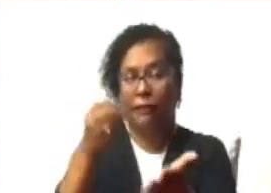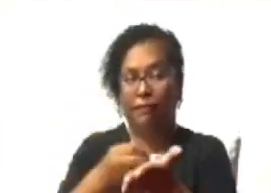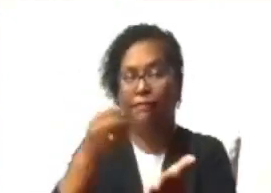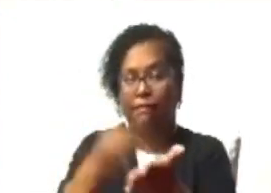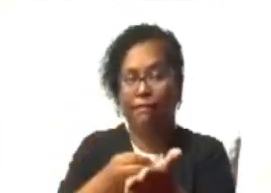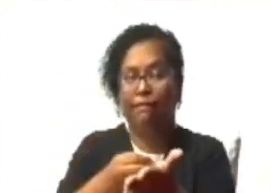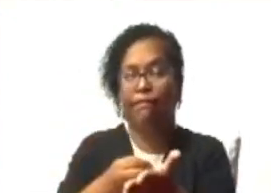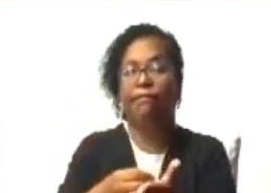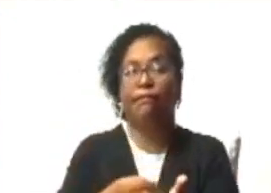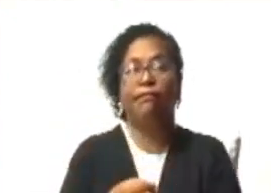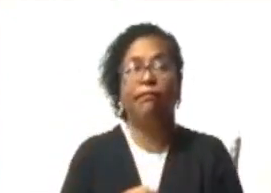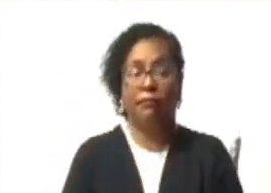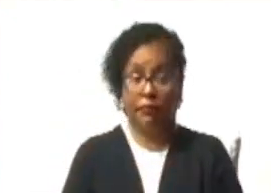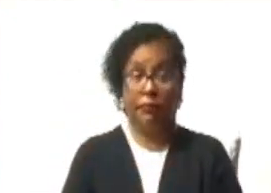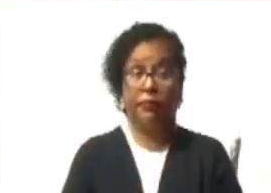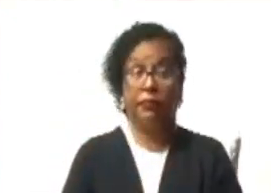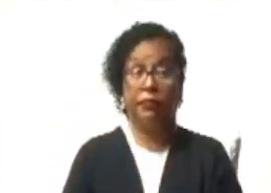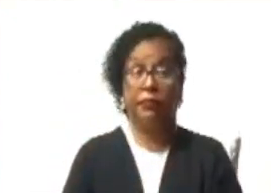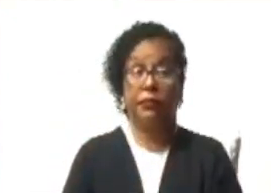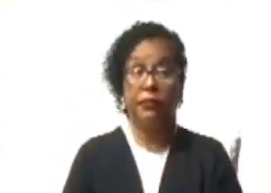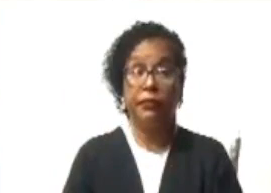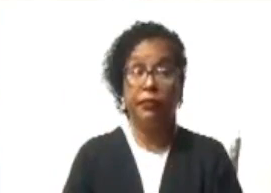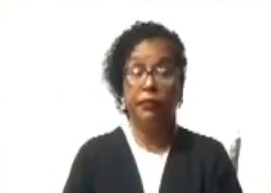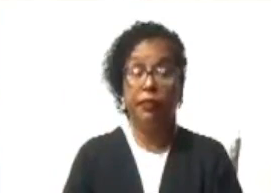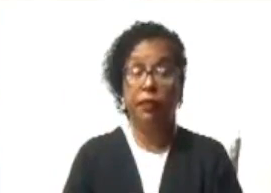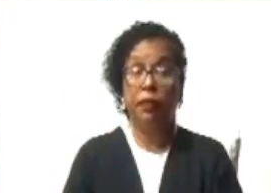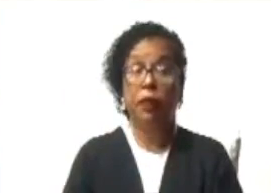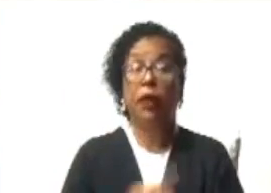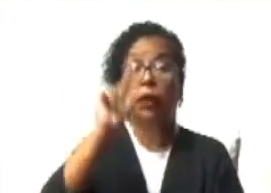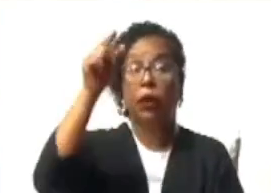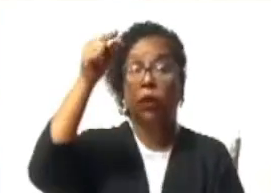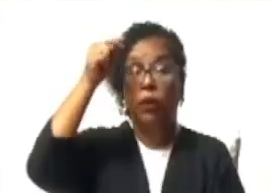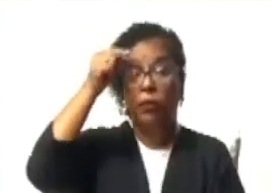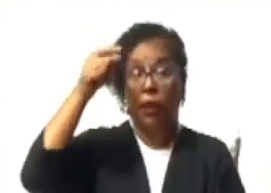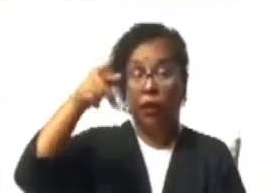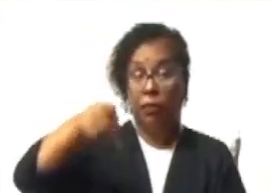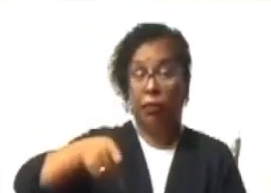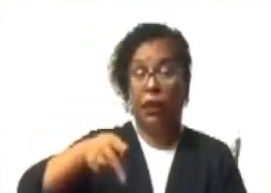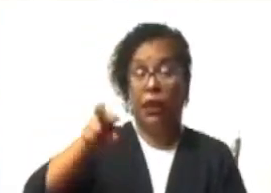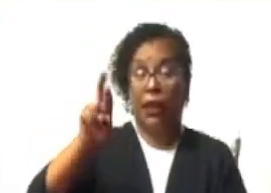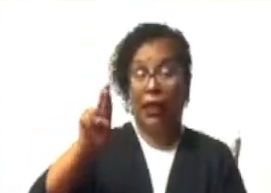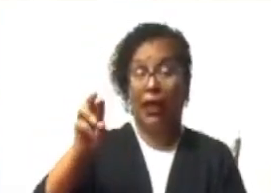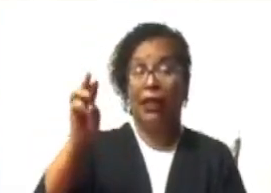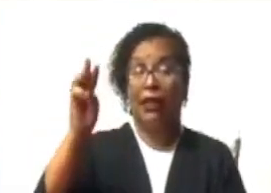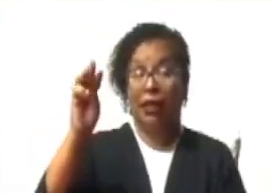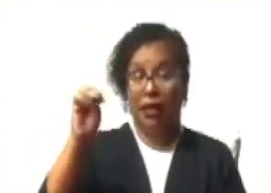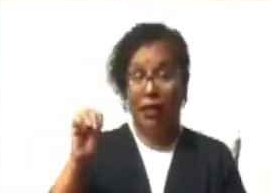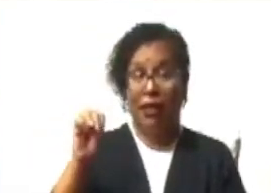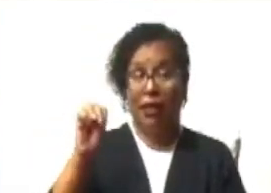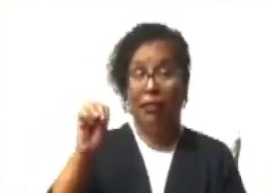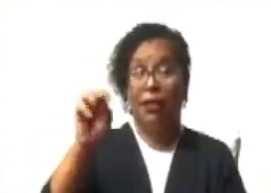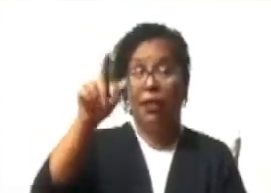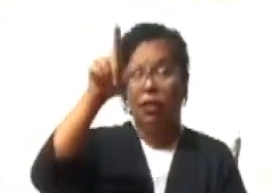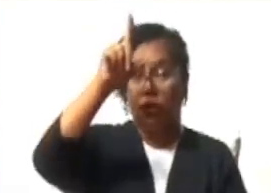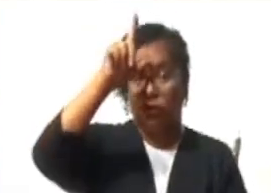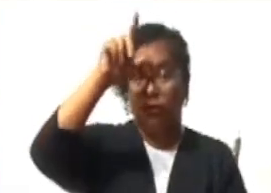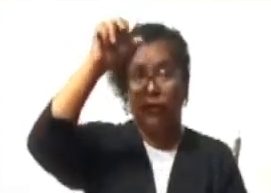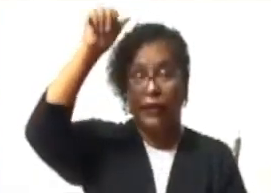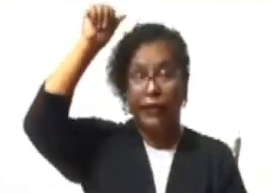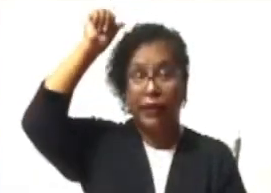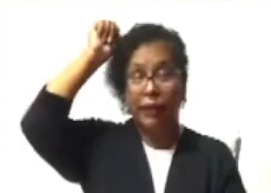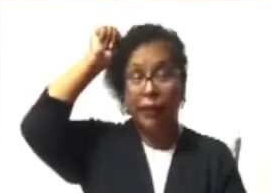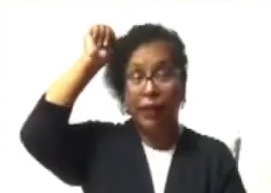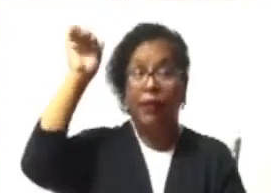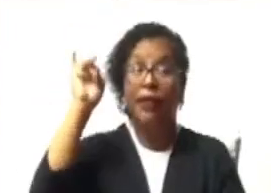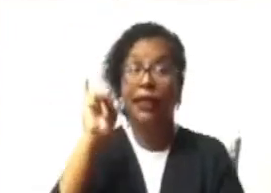El gobierno del PRM y de Luis Abinader, en este presupuesto que estamos conociendo en